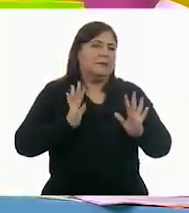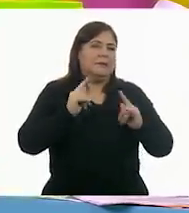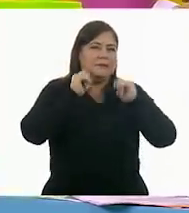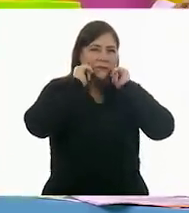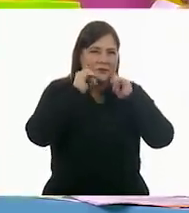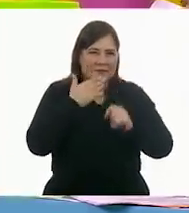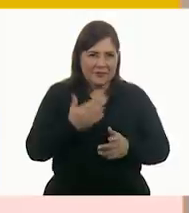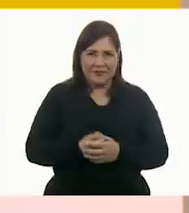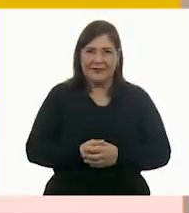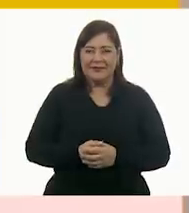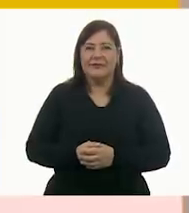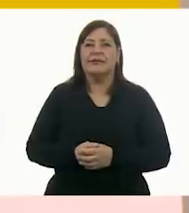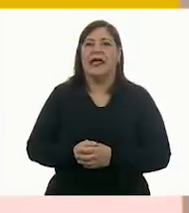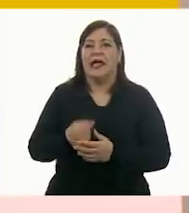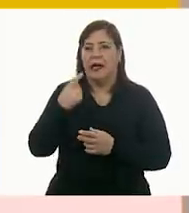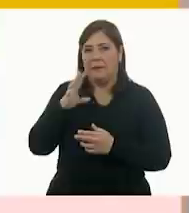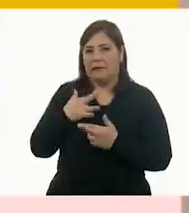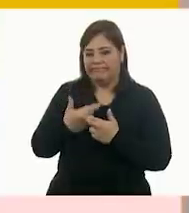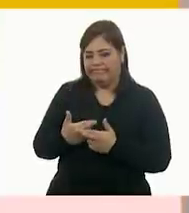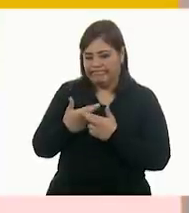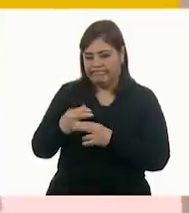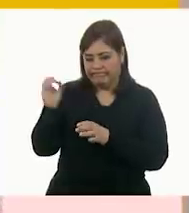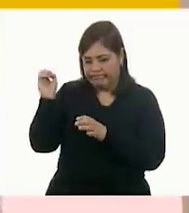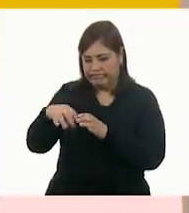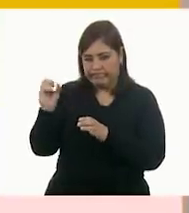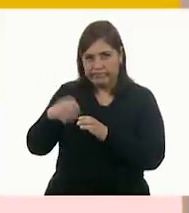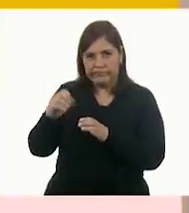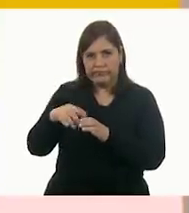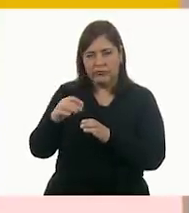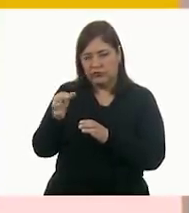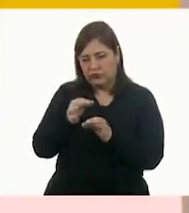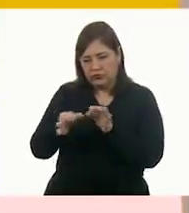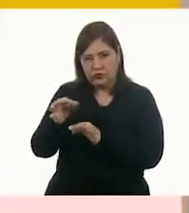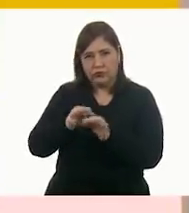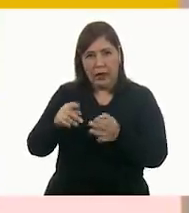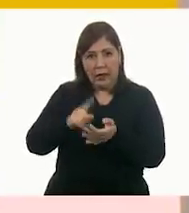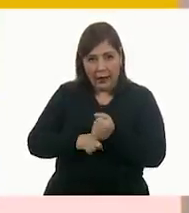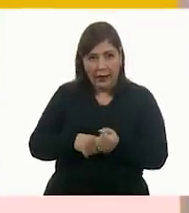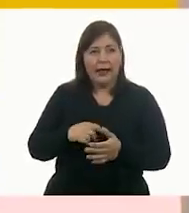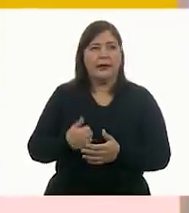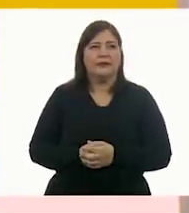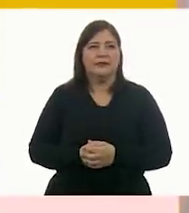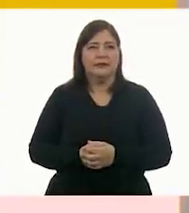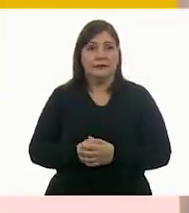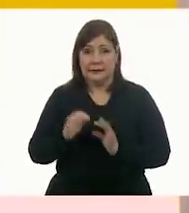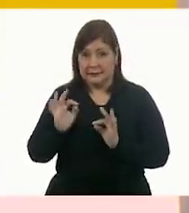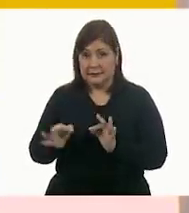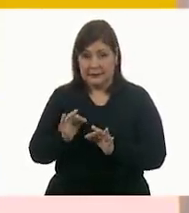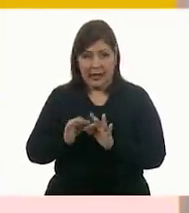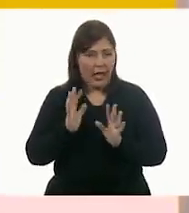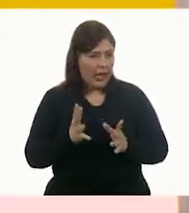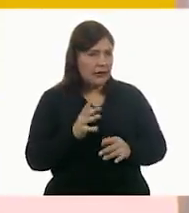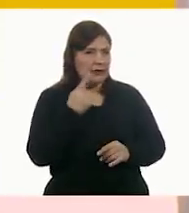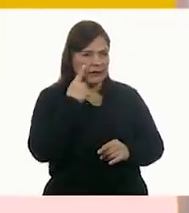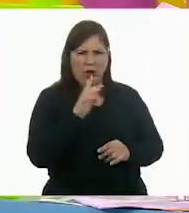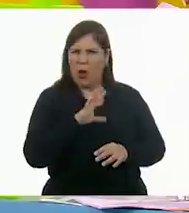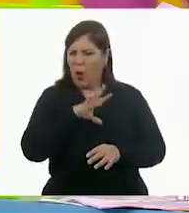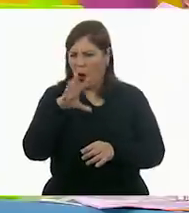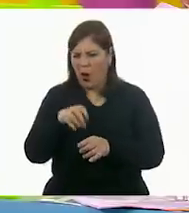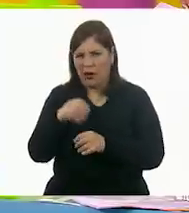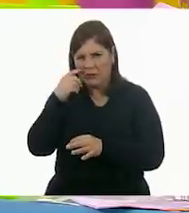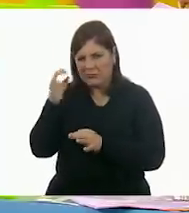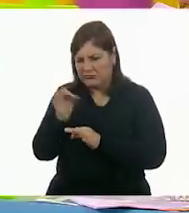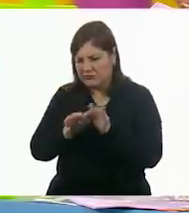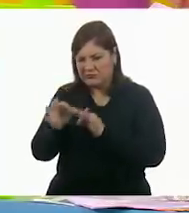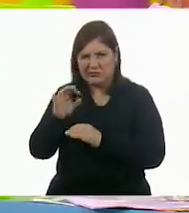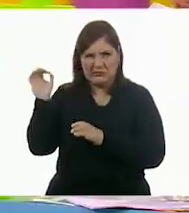ponemos las suficientes. Y ya. Espéreme. Échale. Estas bolitas. Todas, échale todas las